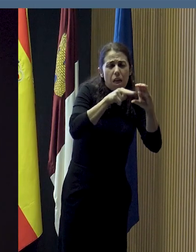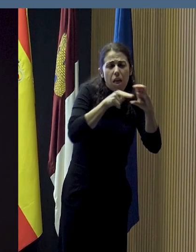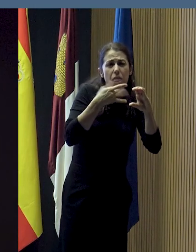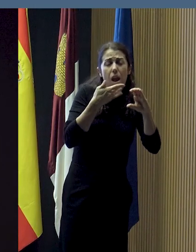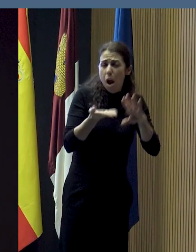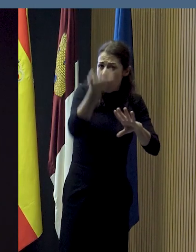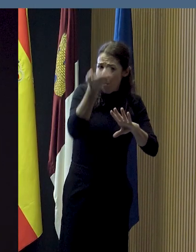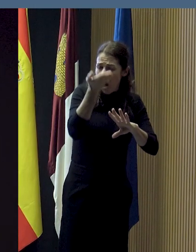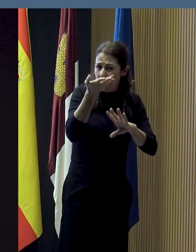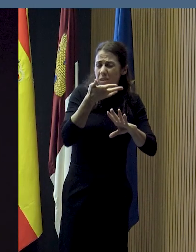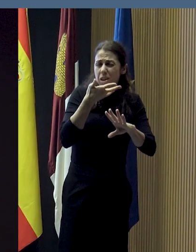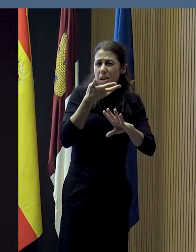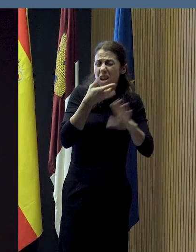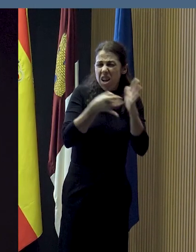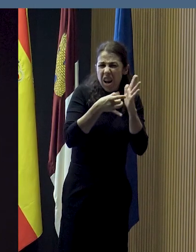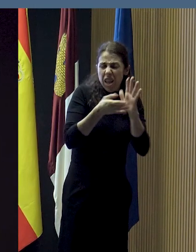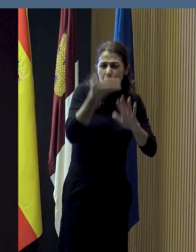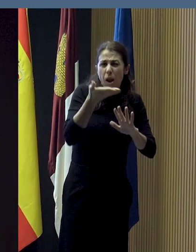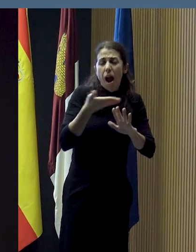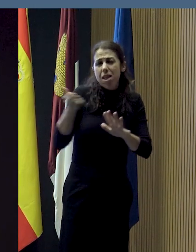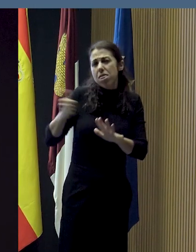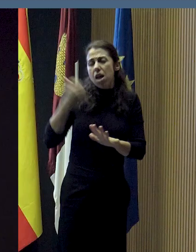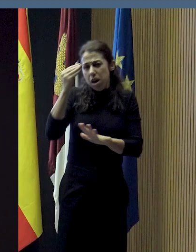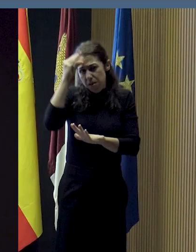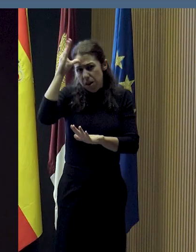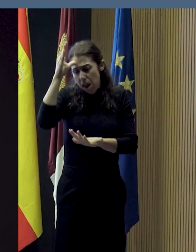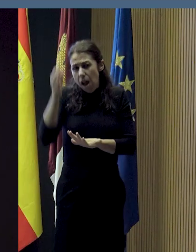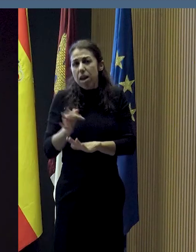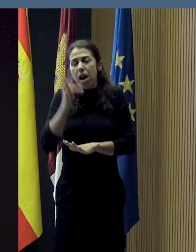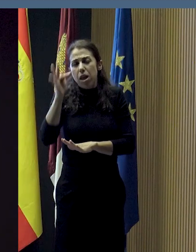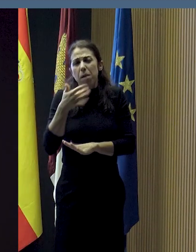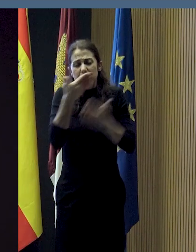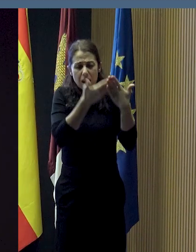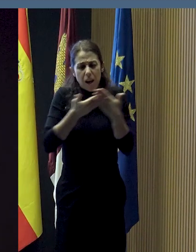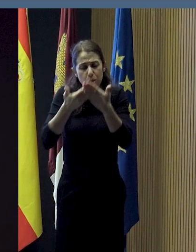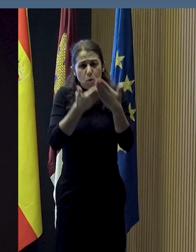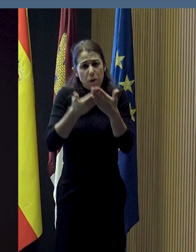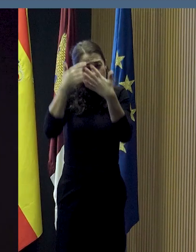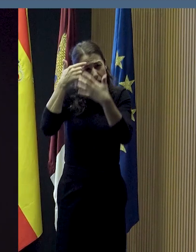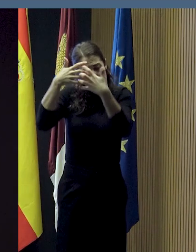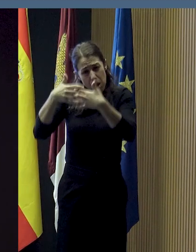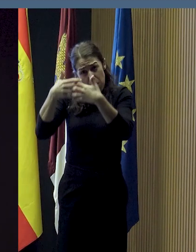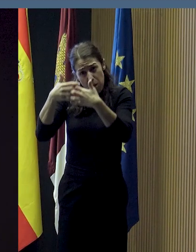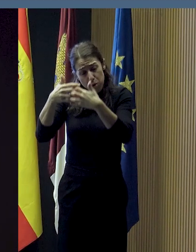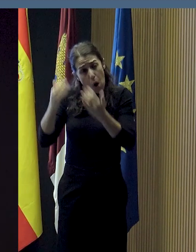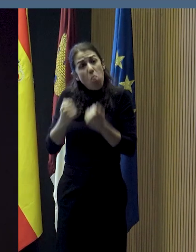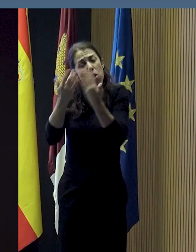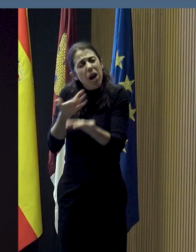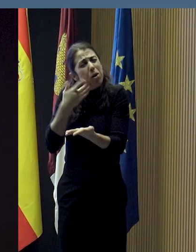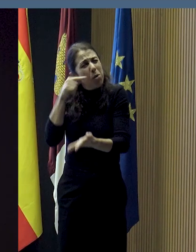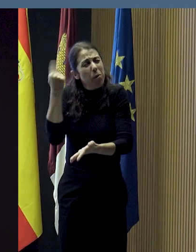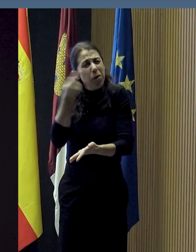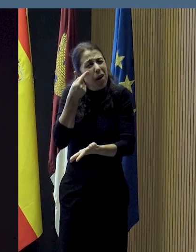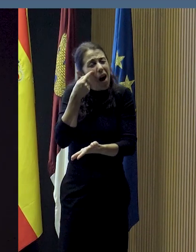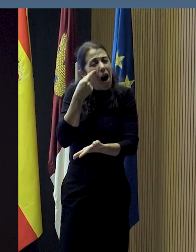de alta resolución, inteligencia artificial y el estudio de cerebros donados, se puede detectar